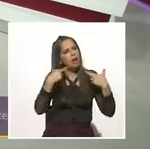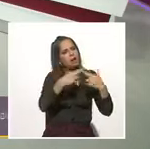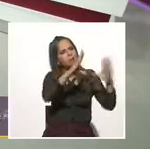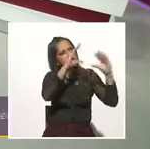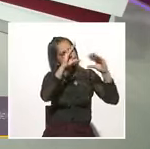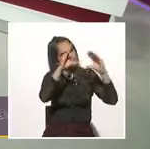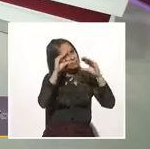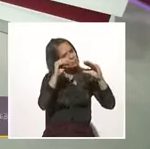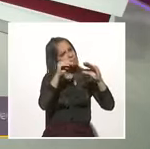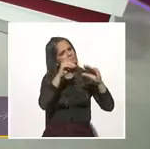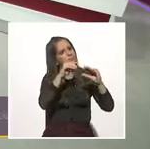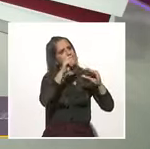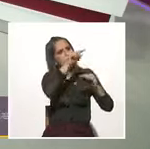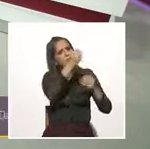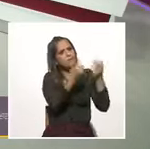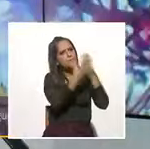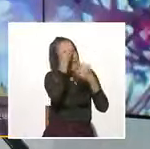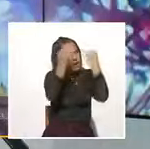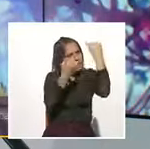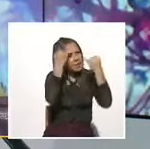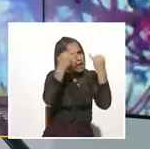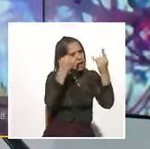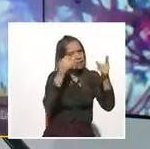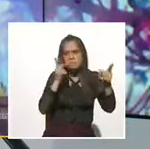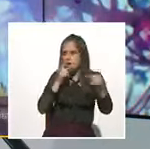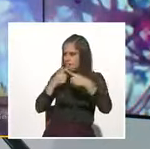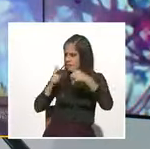pequeñas revoluciones, ¿no? Así es, no se habla ni de política,